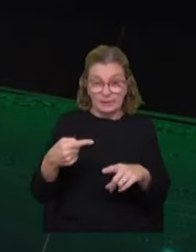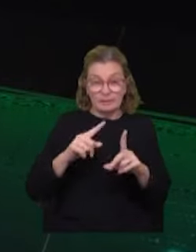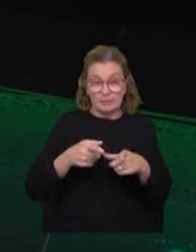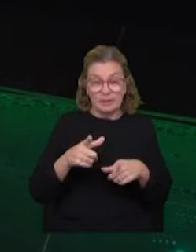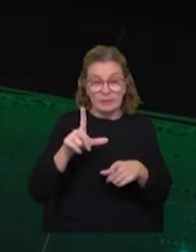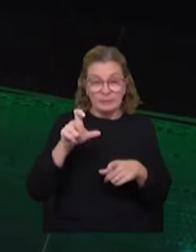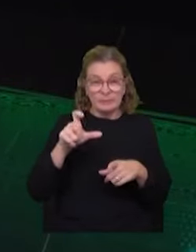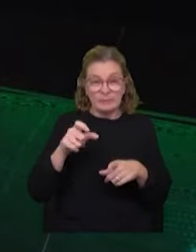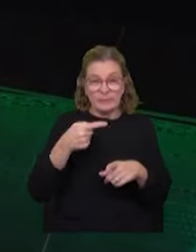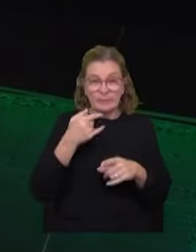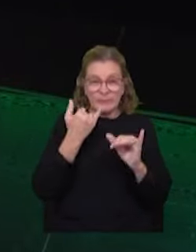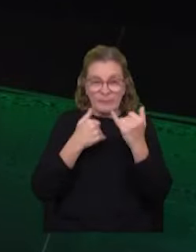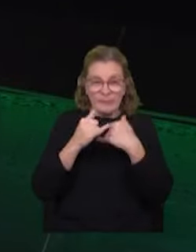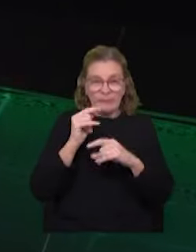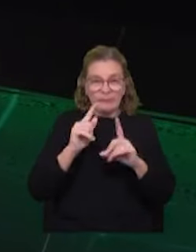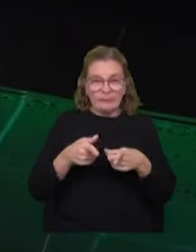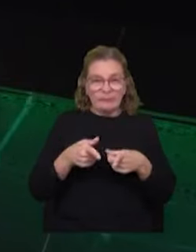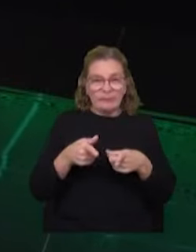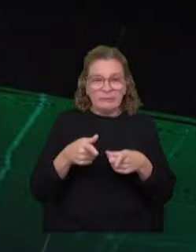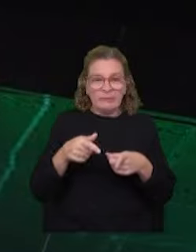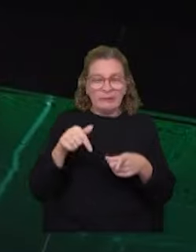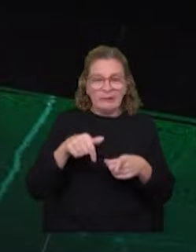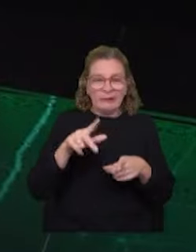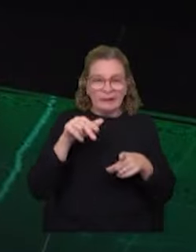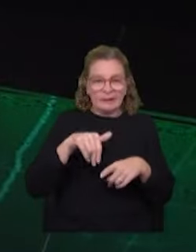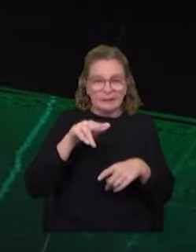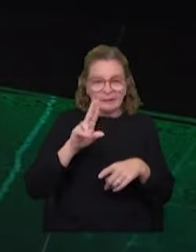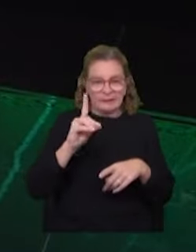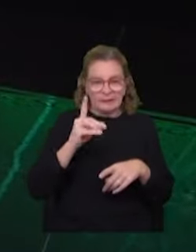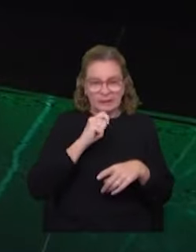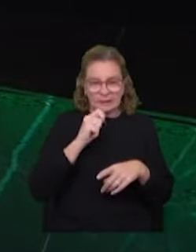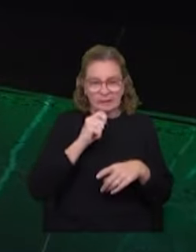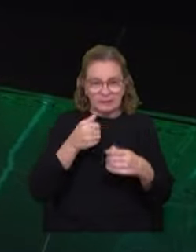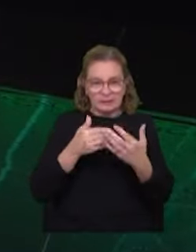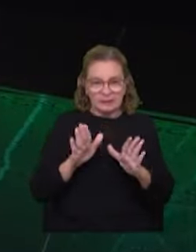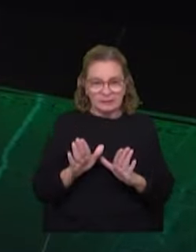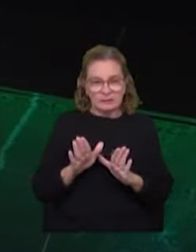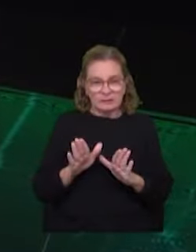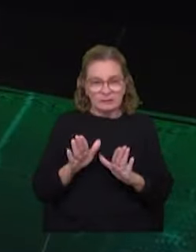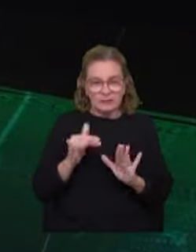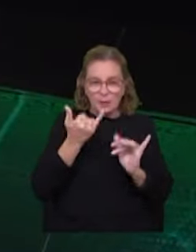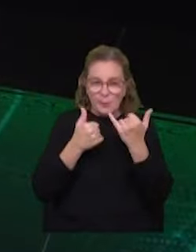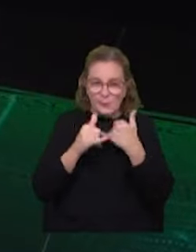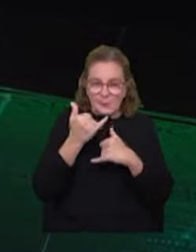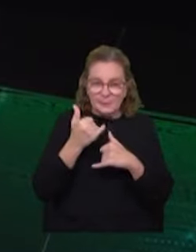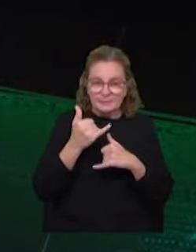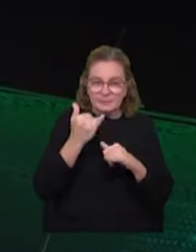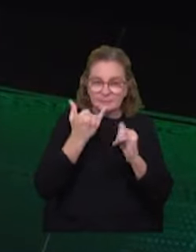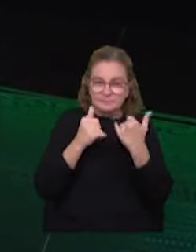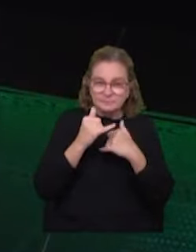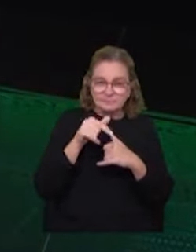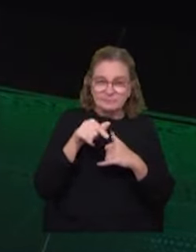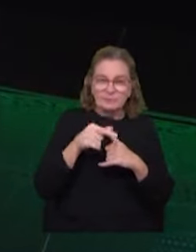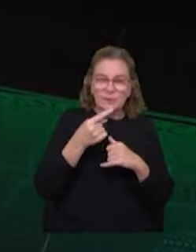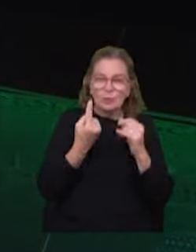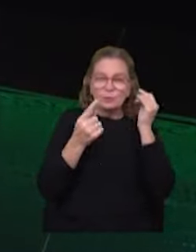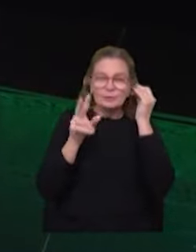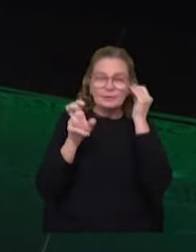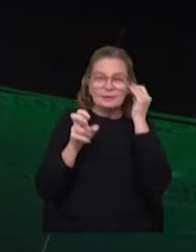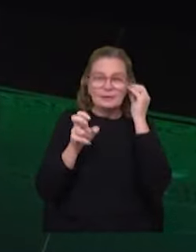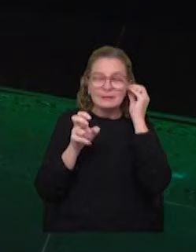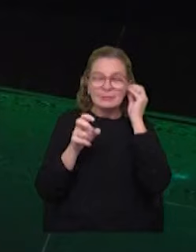obviamente los vamos a informar justamente aquí en mbd noticias vamos a comenzar el desarrollo de la información uno de los temas